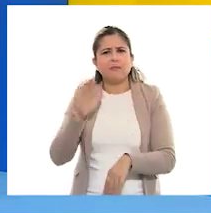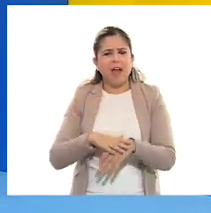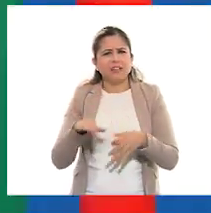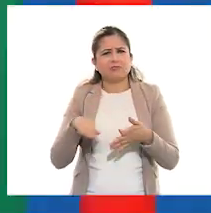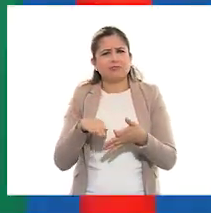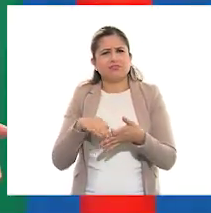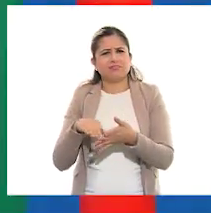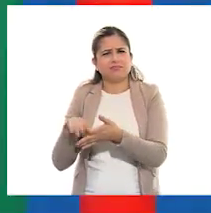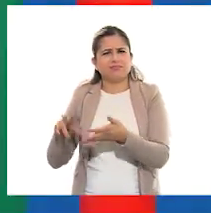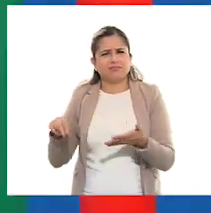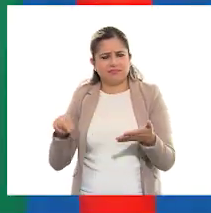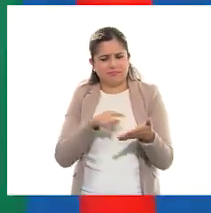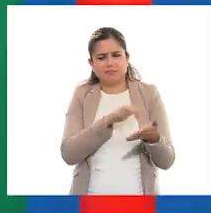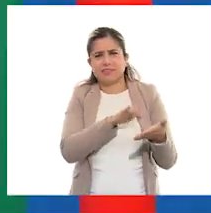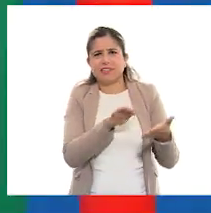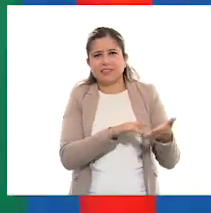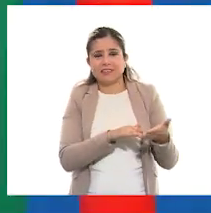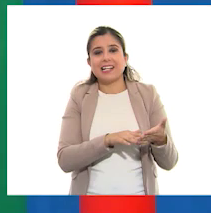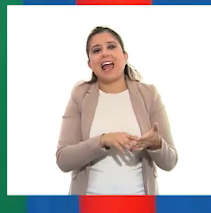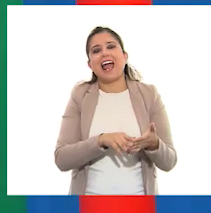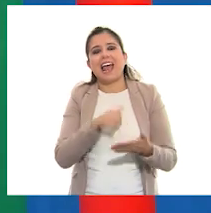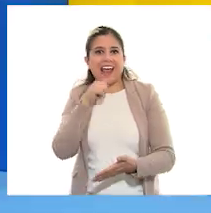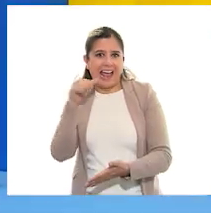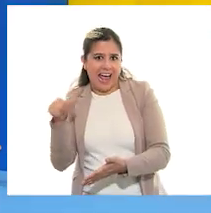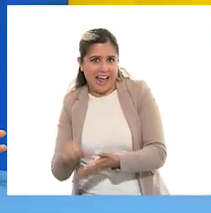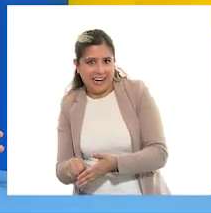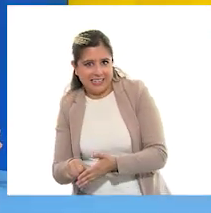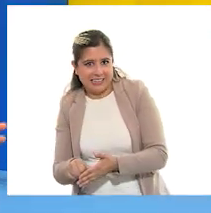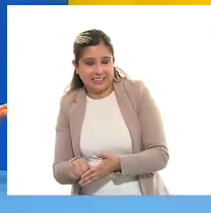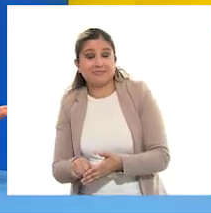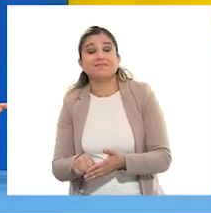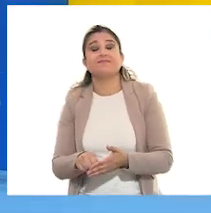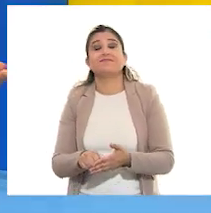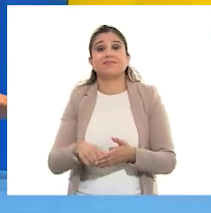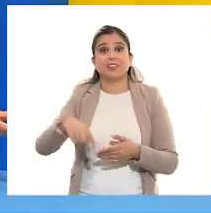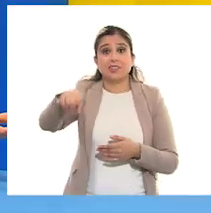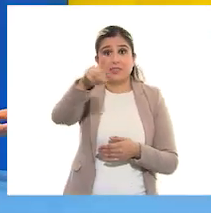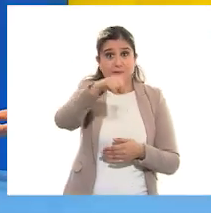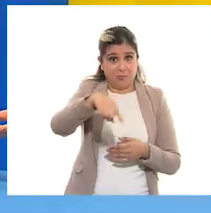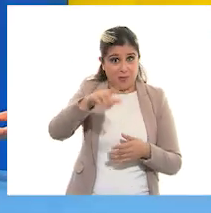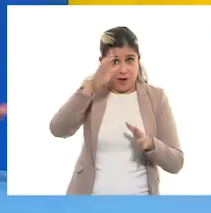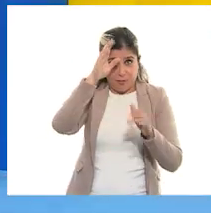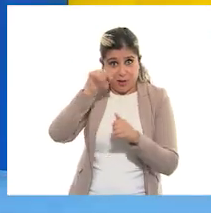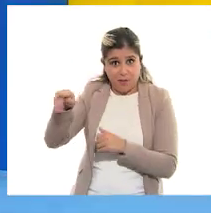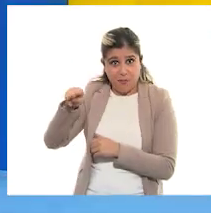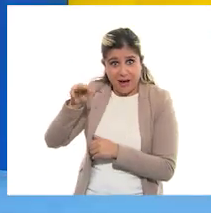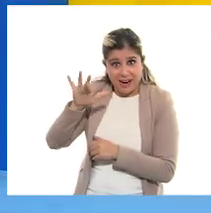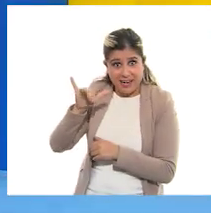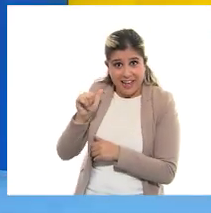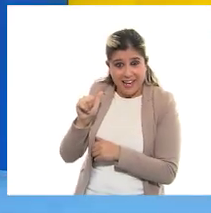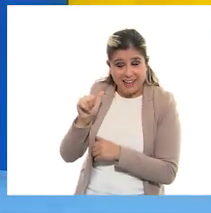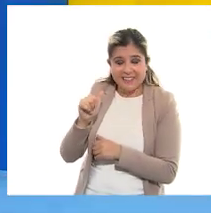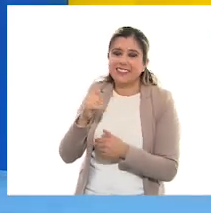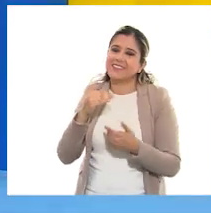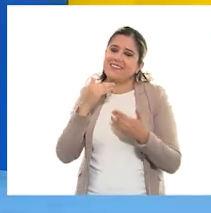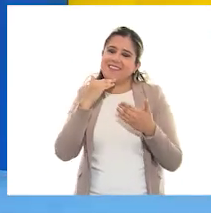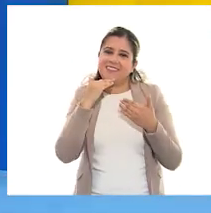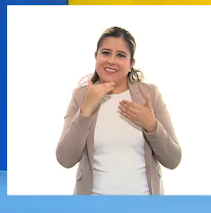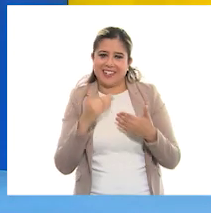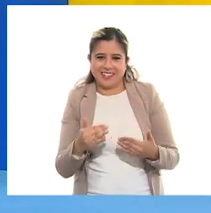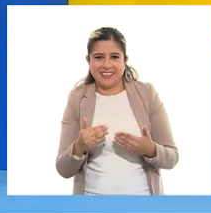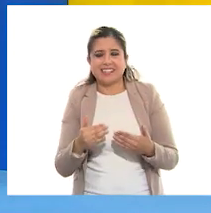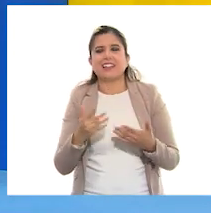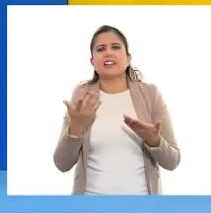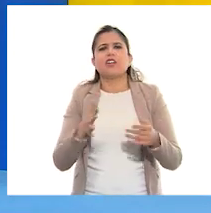frecuencia? Ah, muy sencillo, la carta. ¿En casa coinciden con María? Muy bien. Ahora,